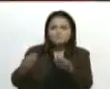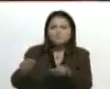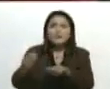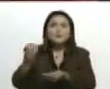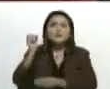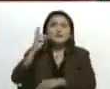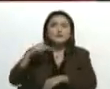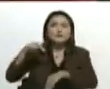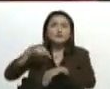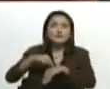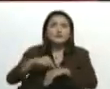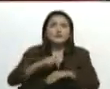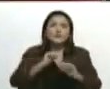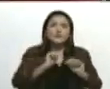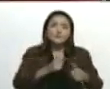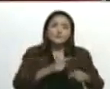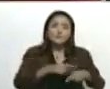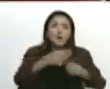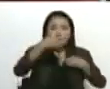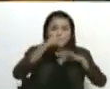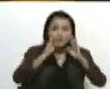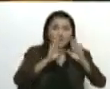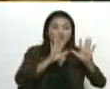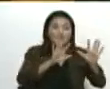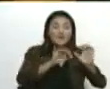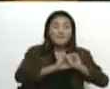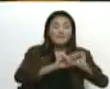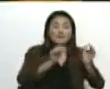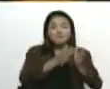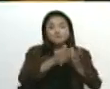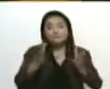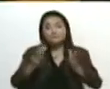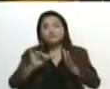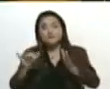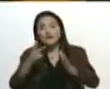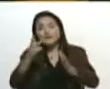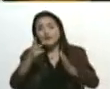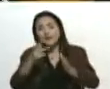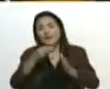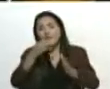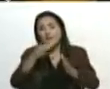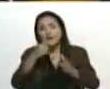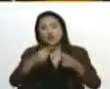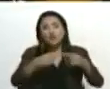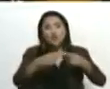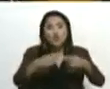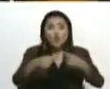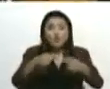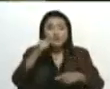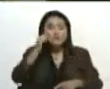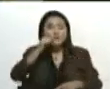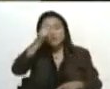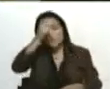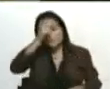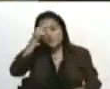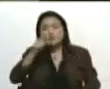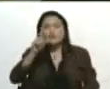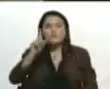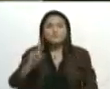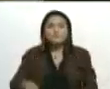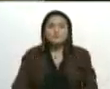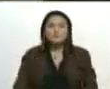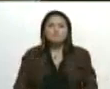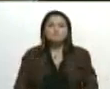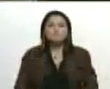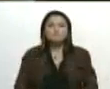Nacional estaremos desde las 10 de la mañana hasta las 3 de la tarde, todos los días, inclusive sábado y domingo, recibiendo